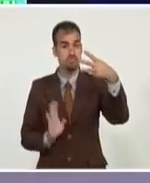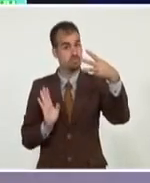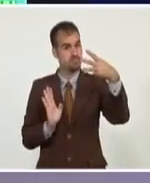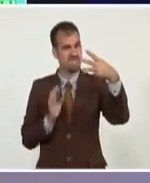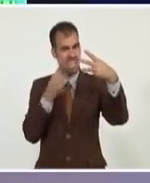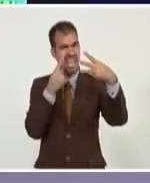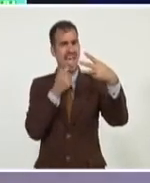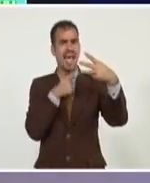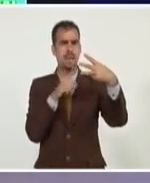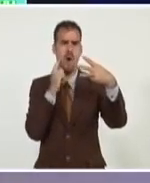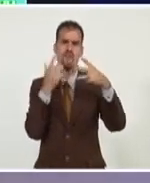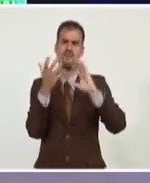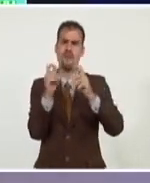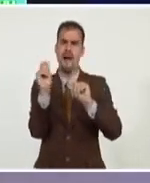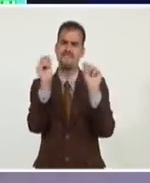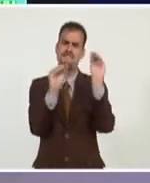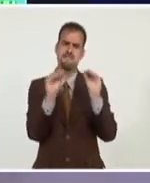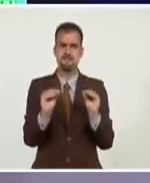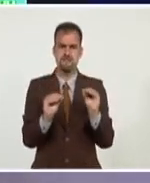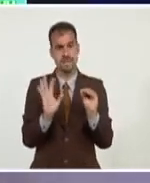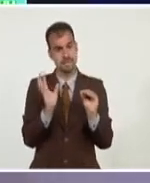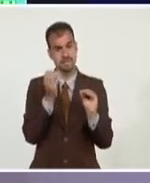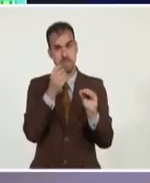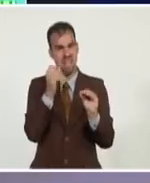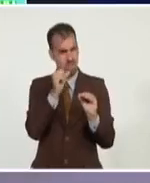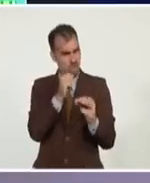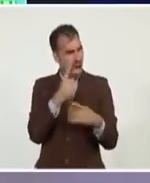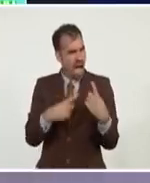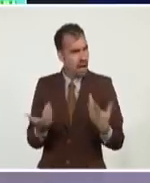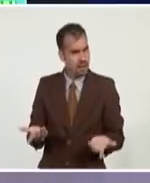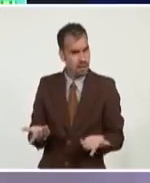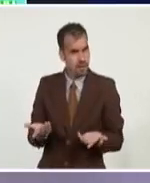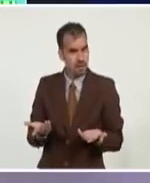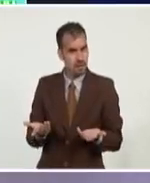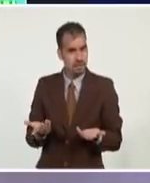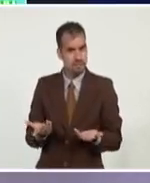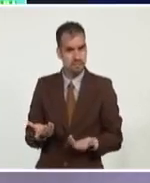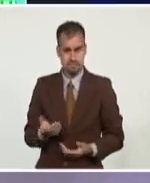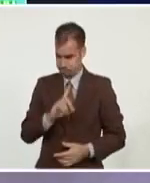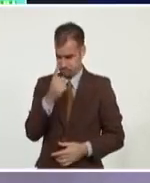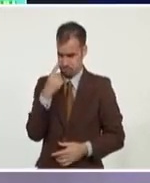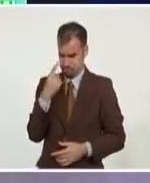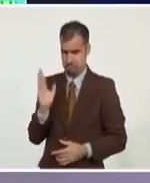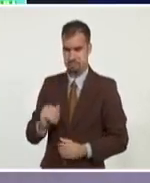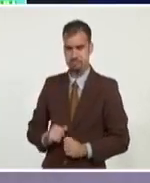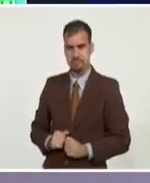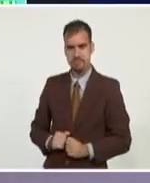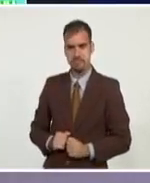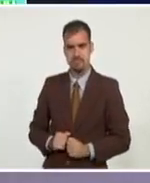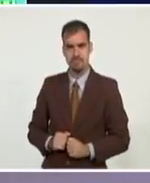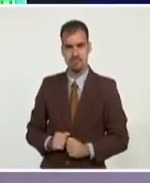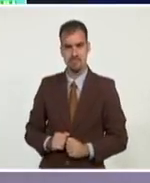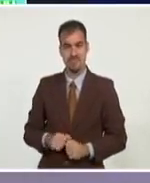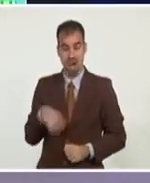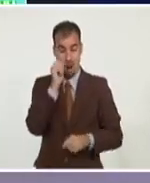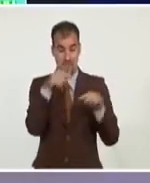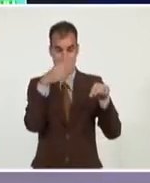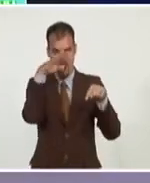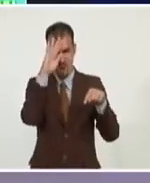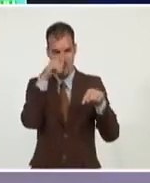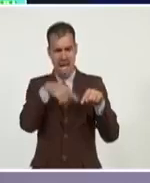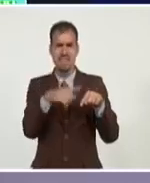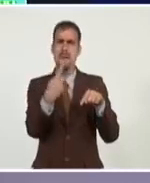tanto la redacción. ¿Queda alguna duda? Es más, miren, a estos personajes se lo planifican todo. Hasta